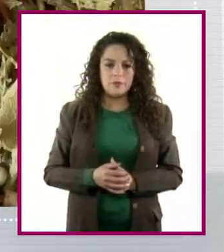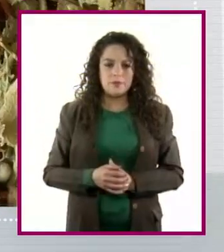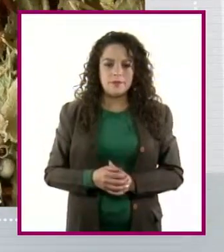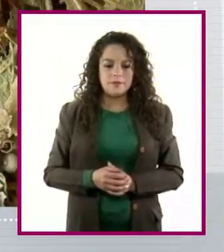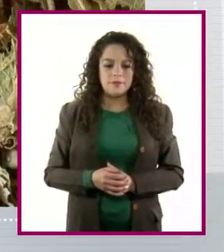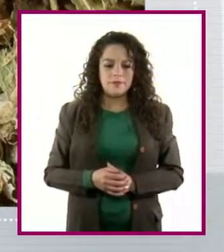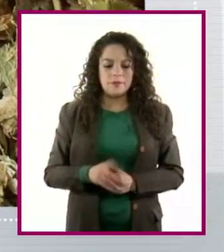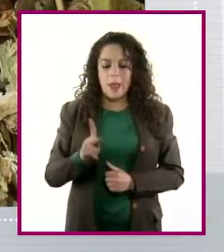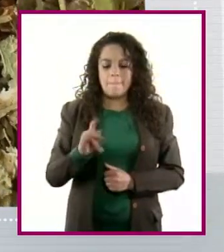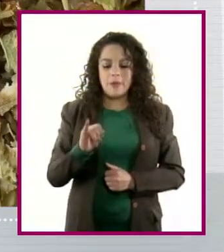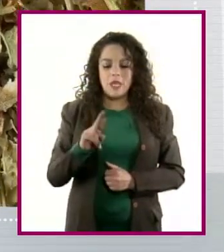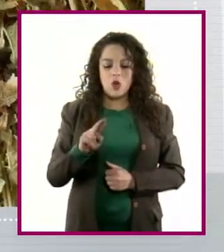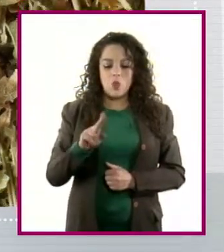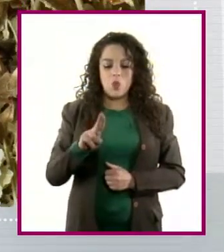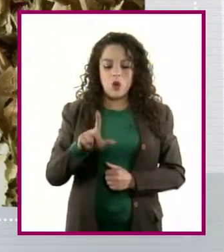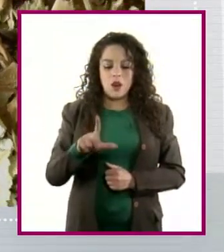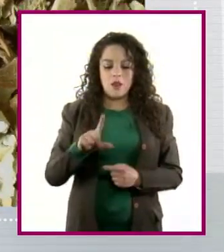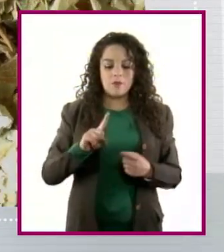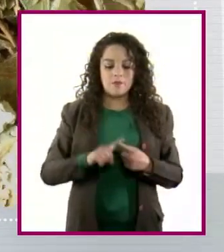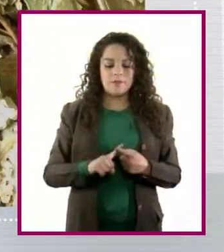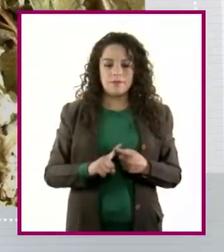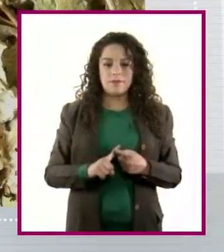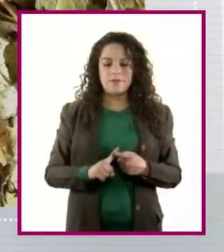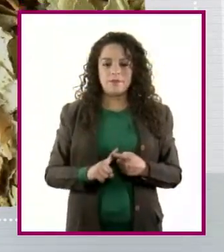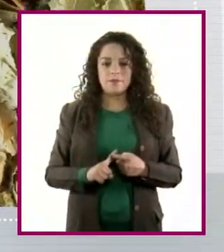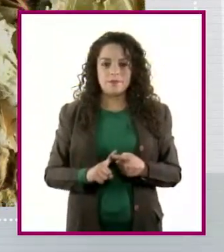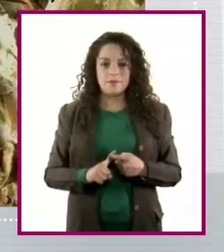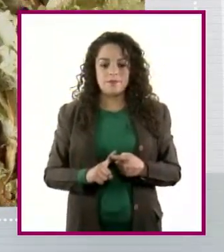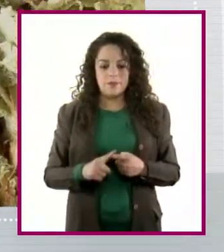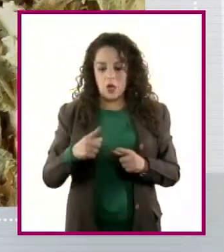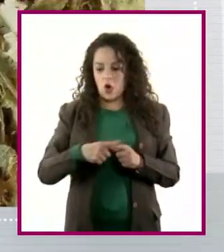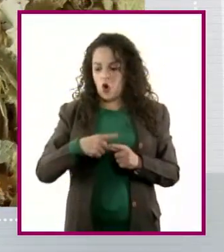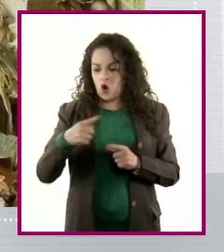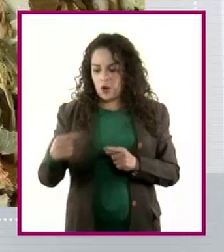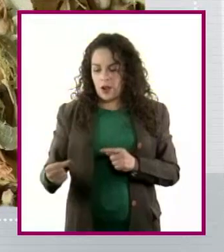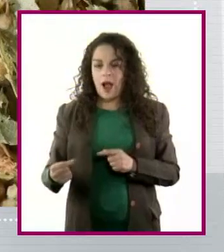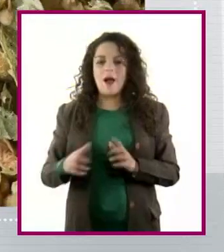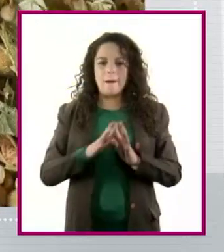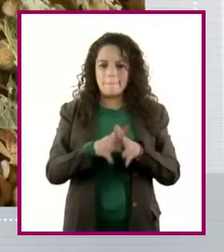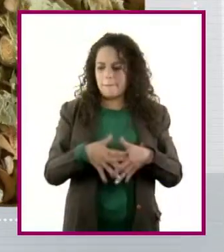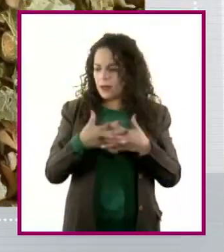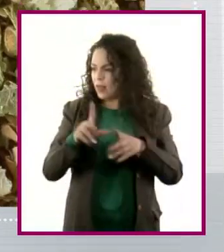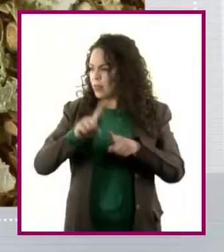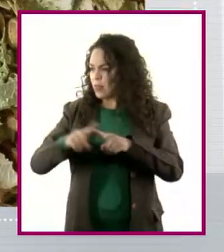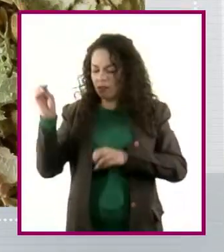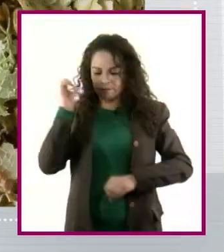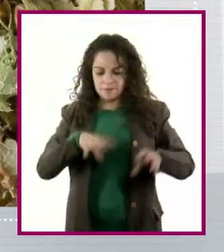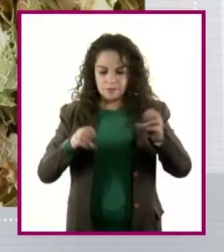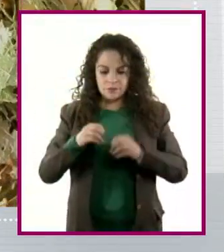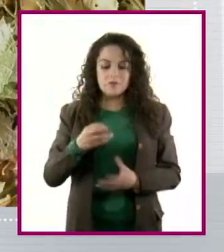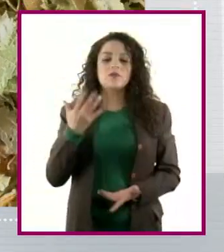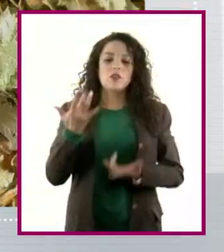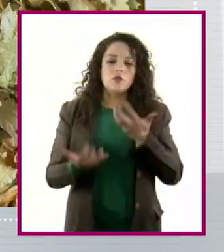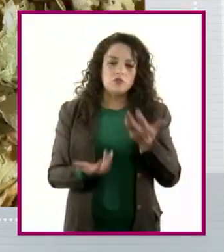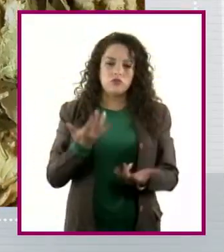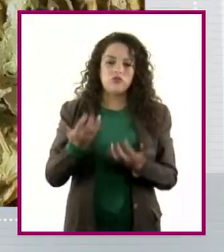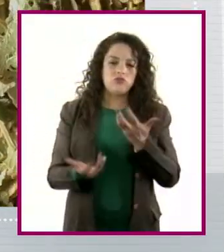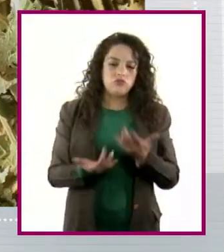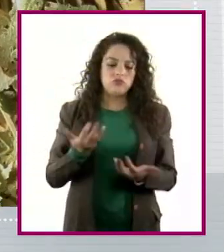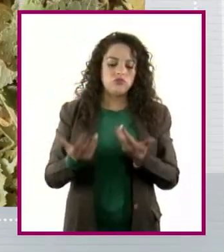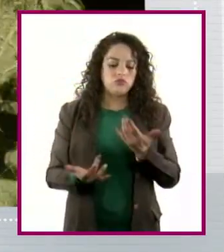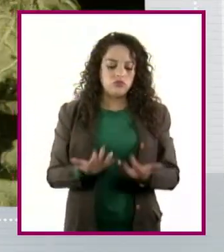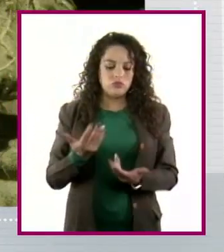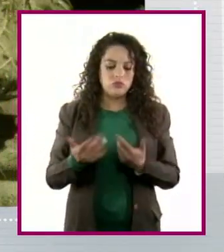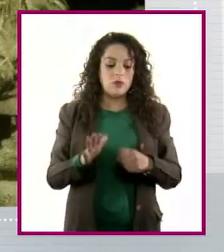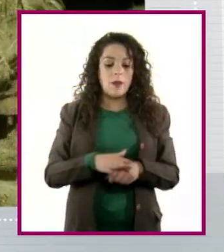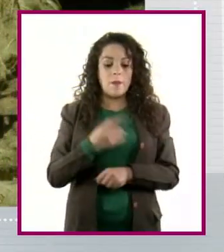el pirul, por mencionar algunas de las hojas, hacía una mezcla de hojas y se estaban quemando en un incensario, con la